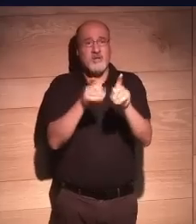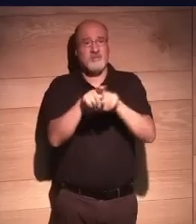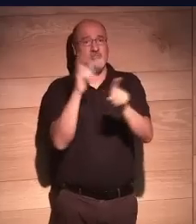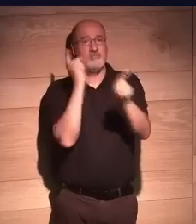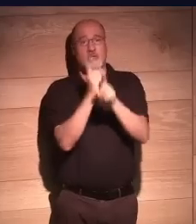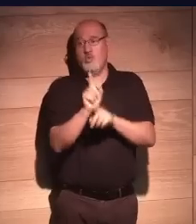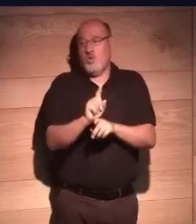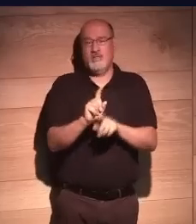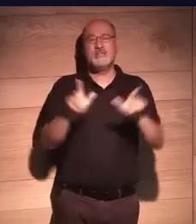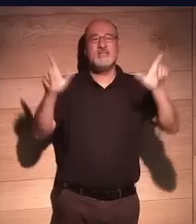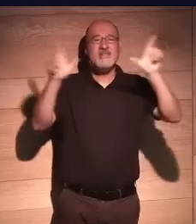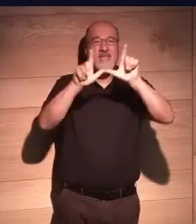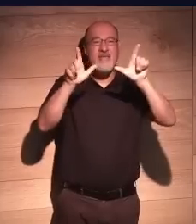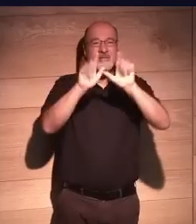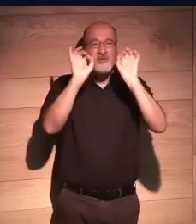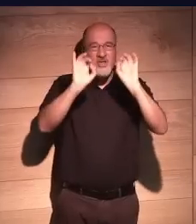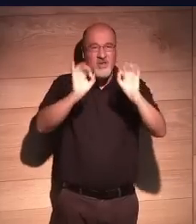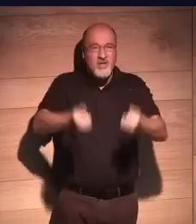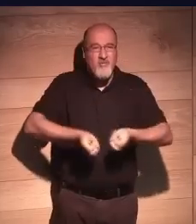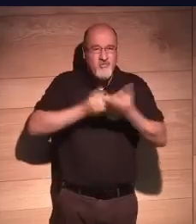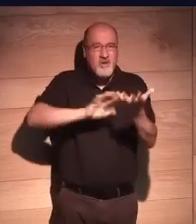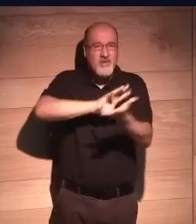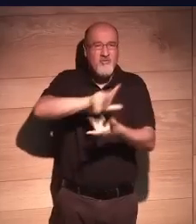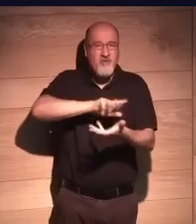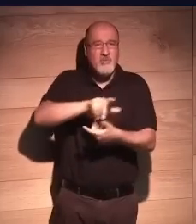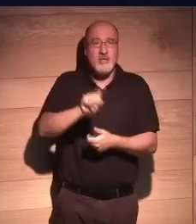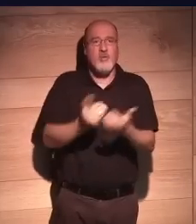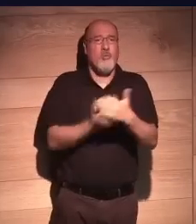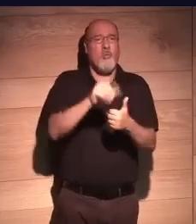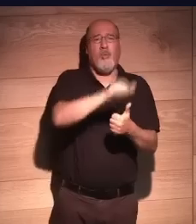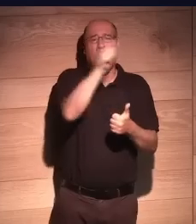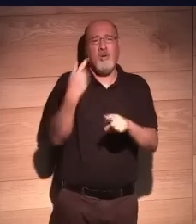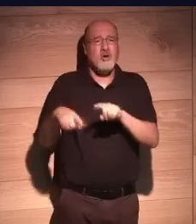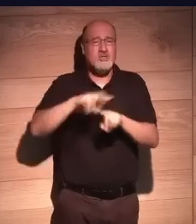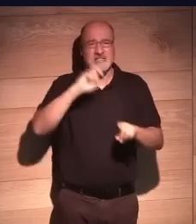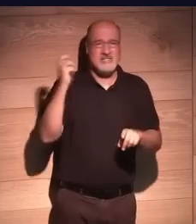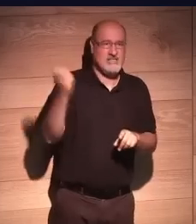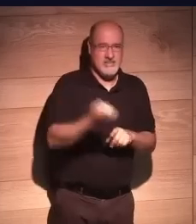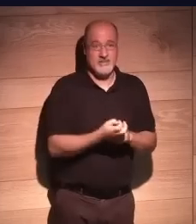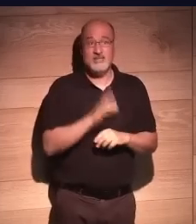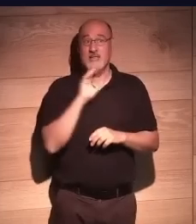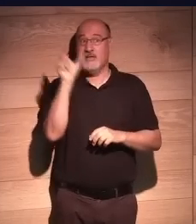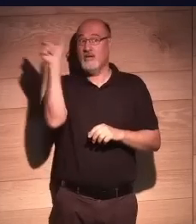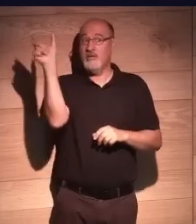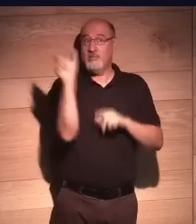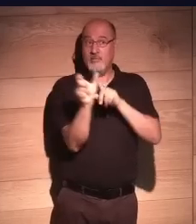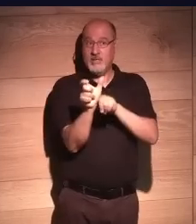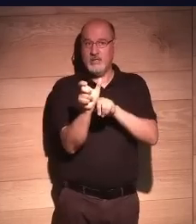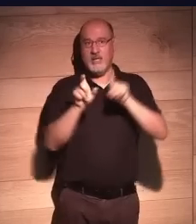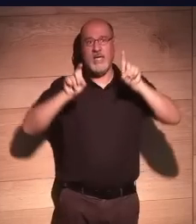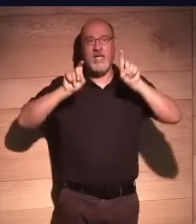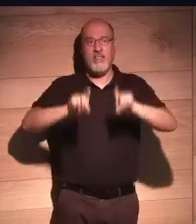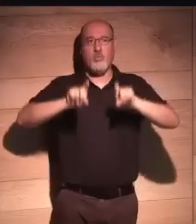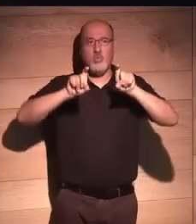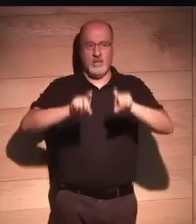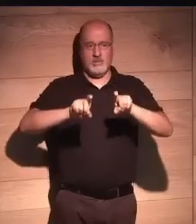la televisión no es un informativo, no tiene por qué ser un informativo. La televisión es un montón de cosas. Y luego has utilizado una palabra, que es la de educar,